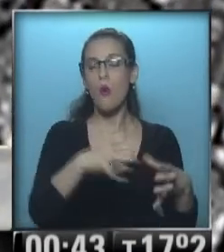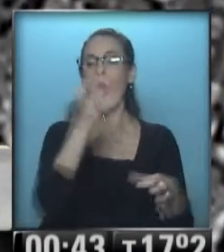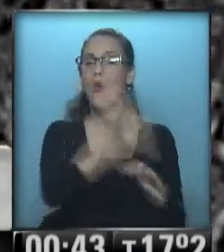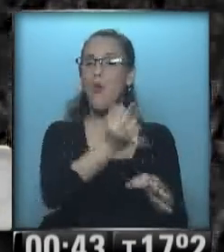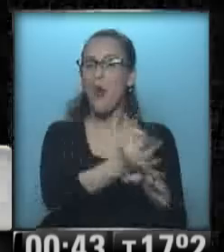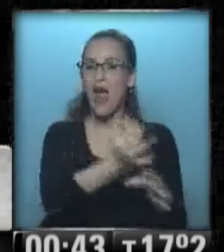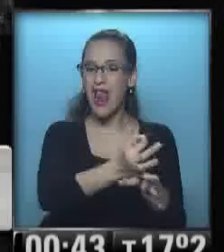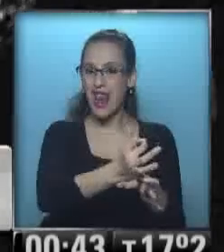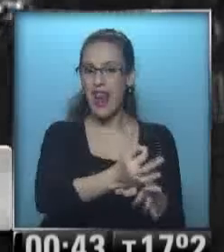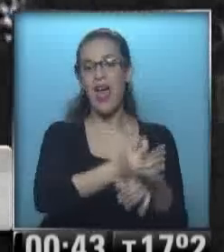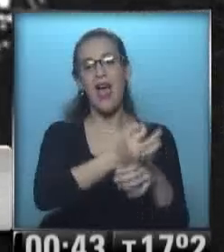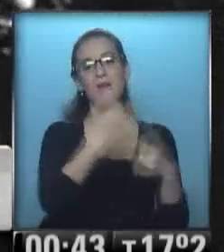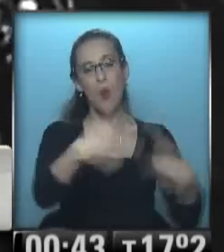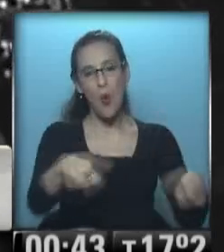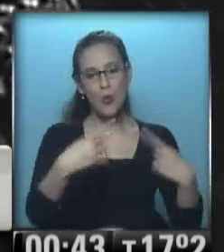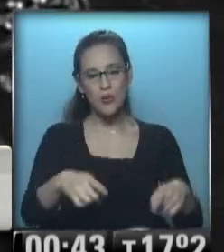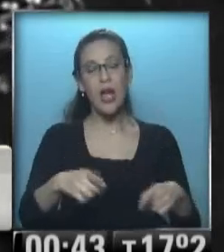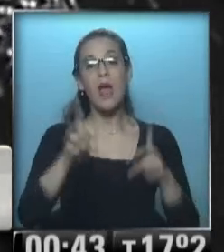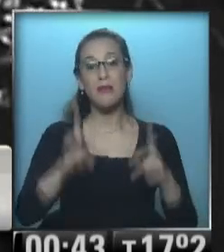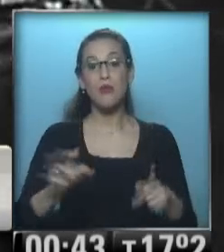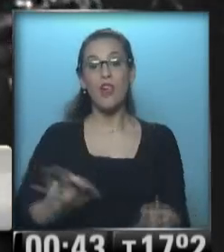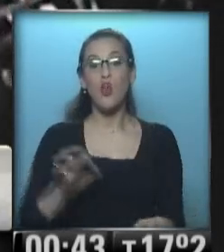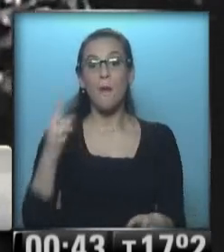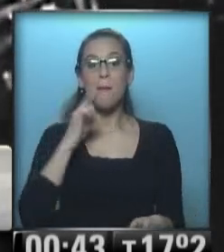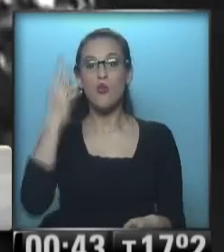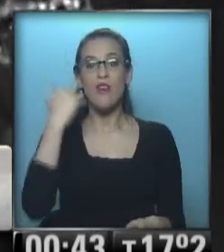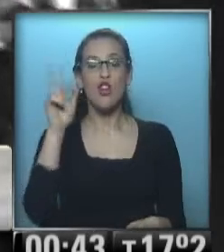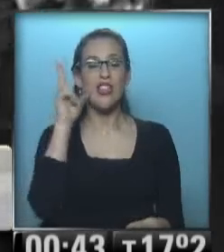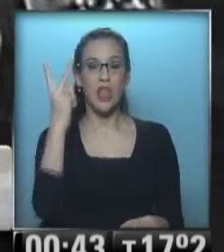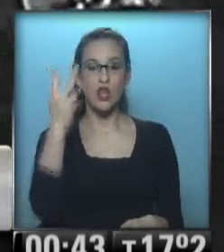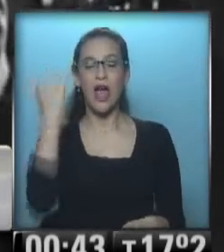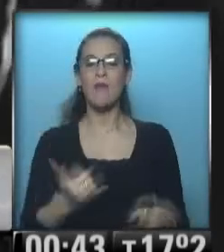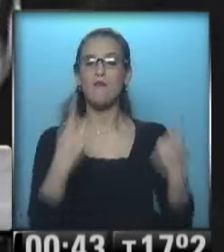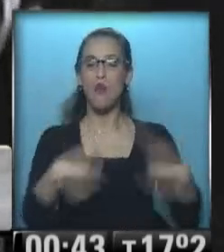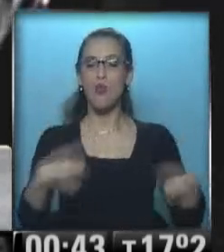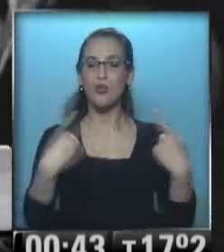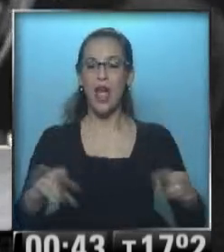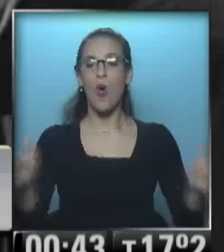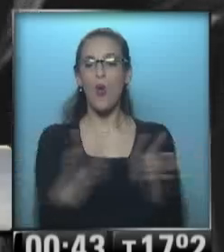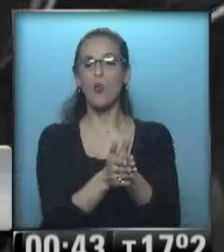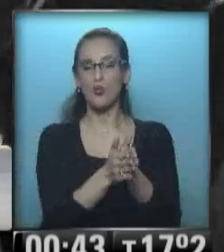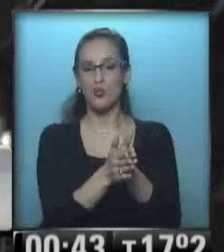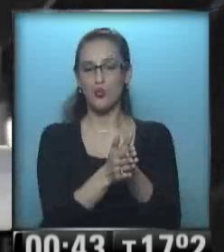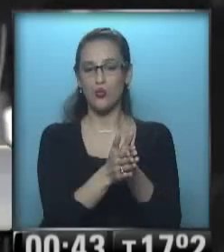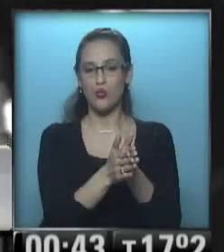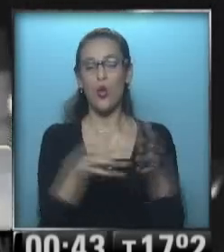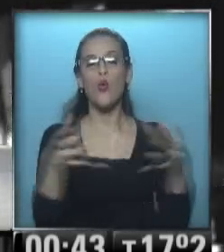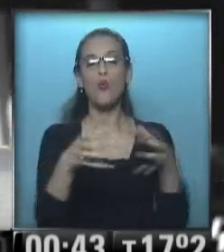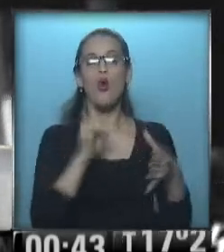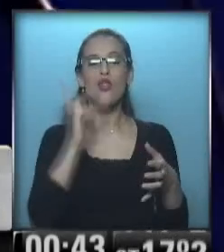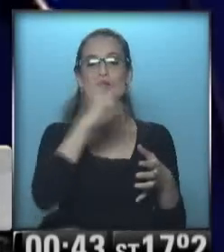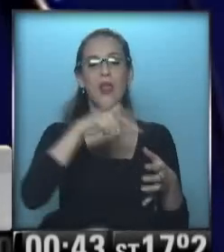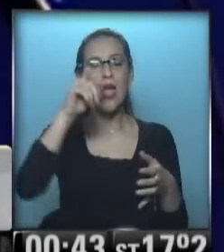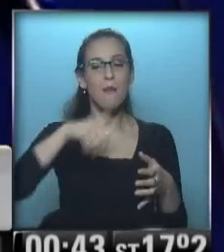que en el verano de 1982 tocó junto a Zeta Bosio y Sandra Bailac en la banda The Morgan en Punta del